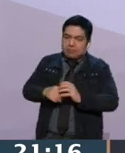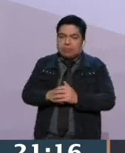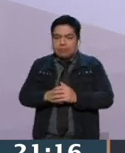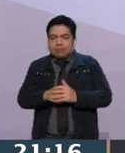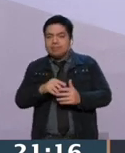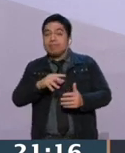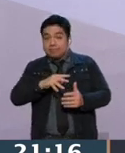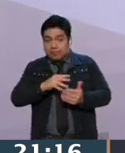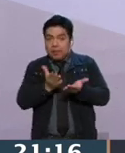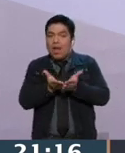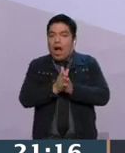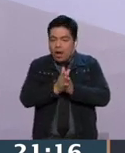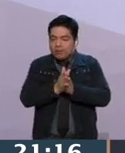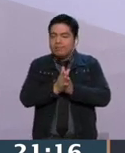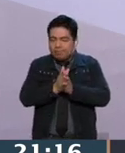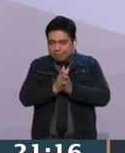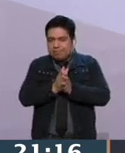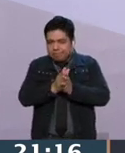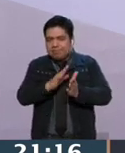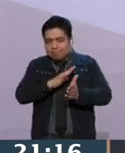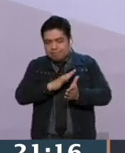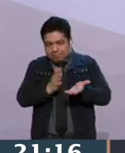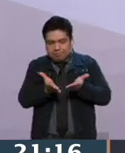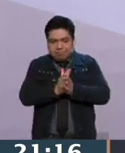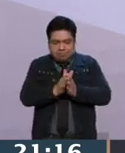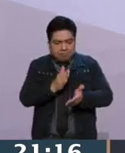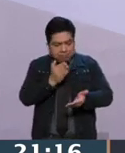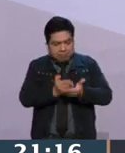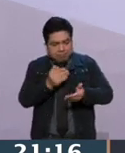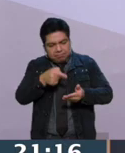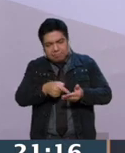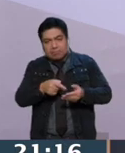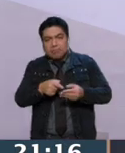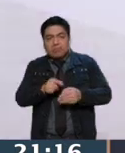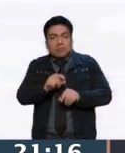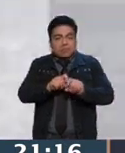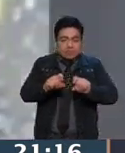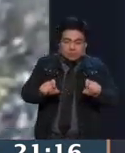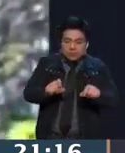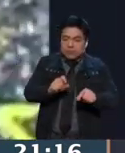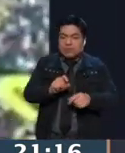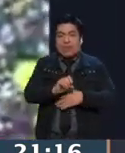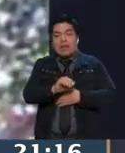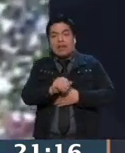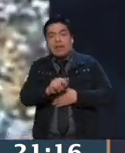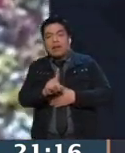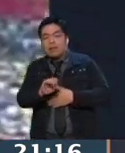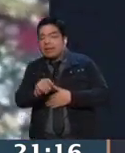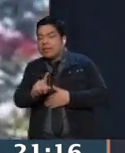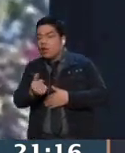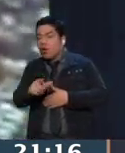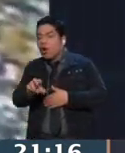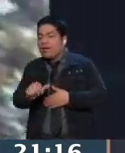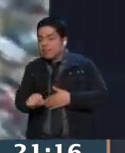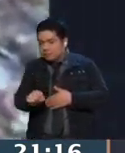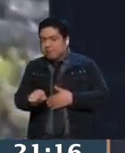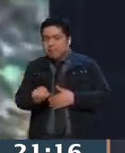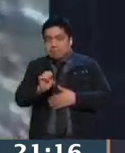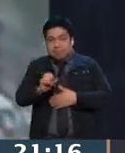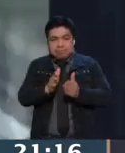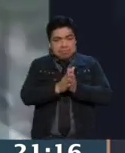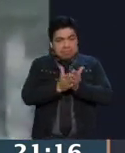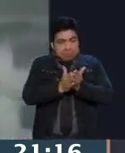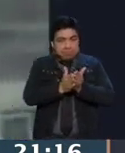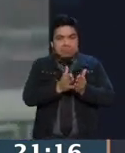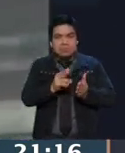Tengo un libro que me permite hacer una promoción, se llama 100 años de espías y drogas. Es un libro que